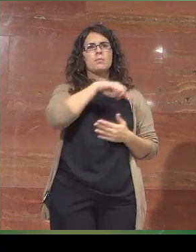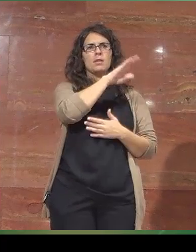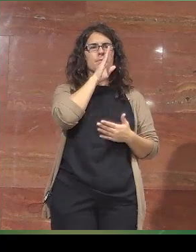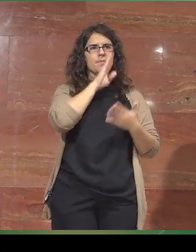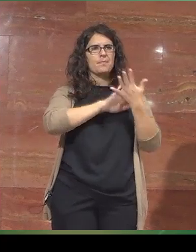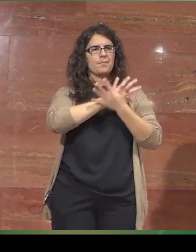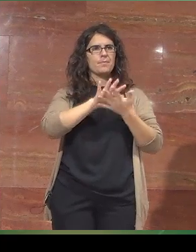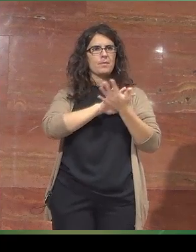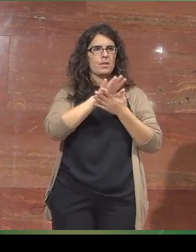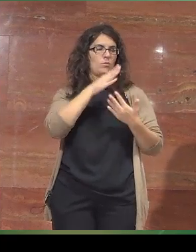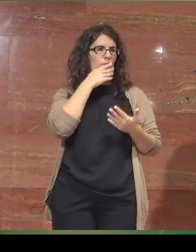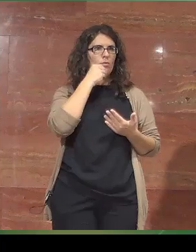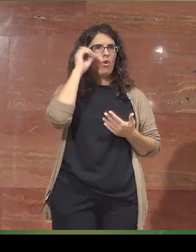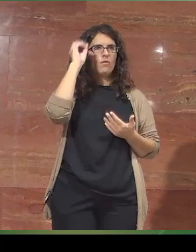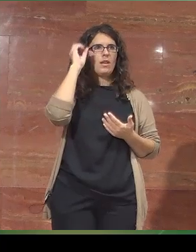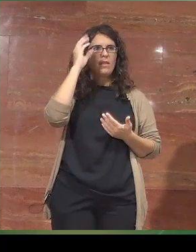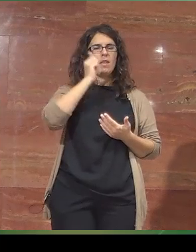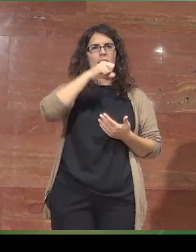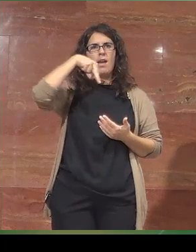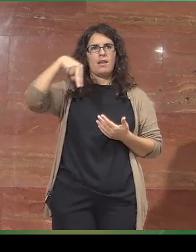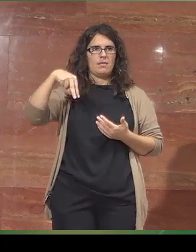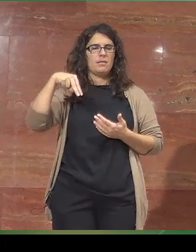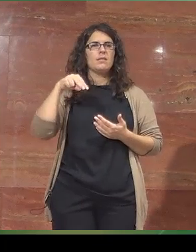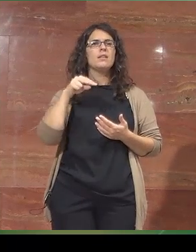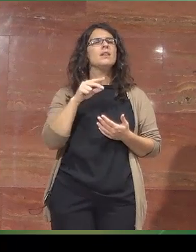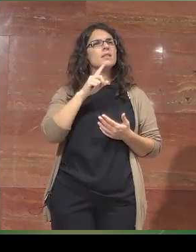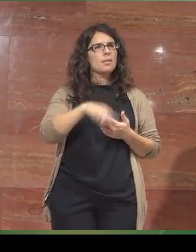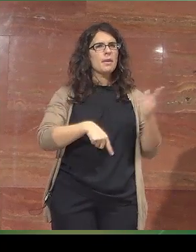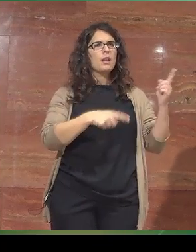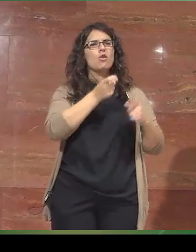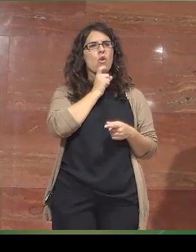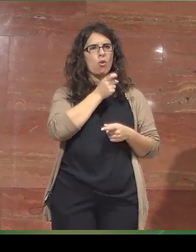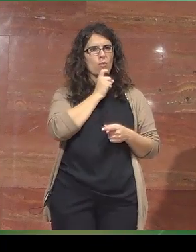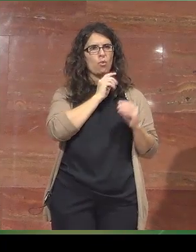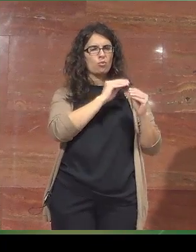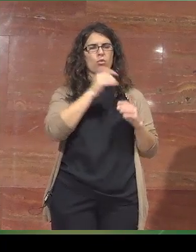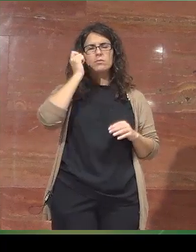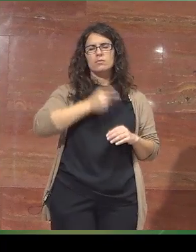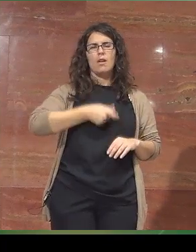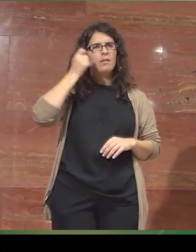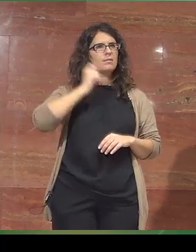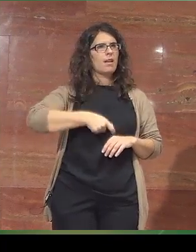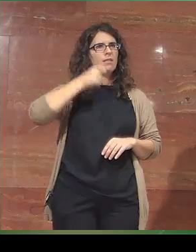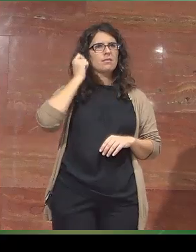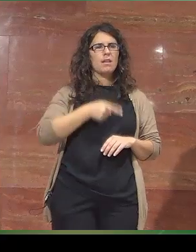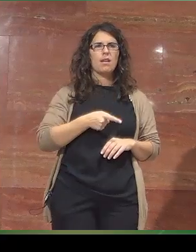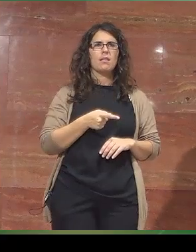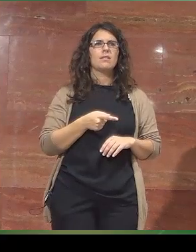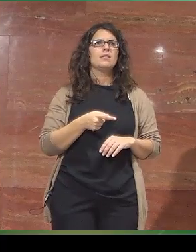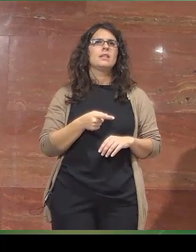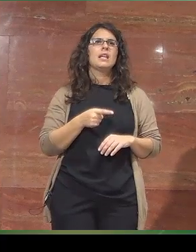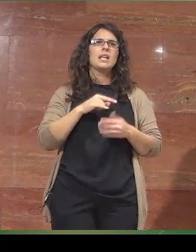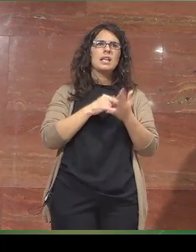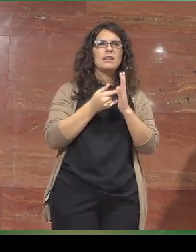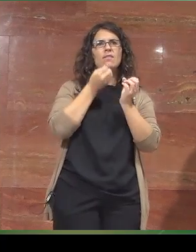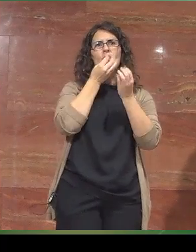la preciosa conferencia de Ann Frye, de cómo sistemáticamente los sistemas de